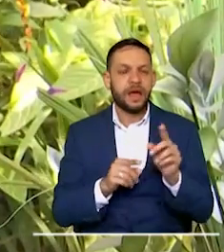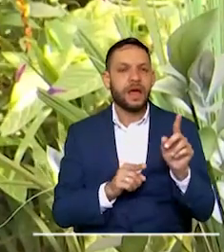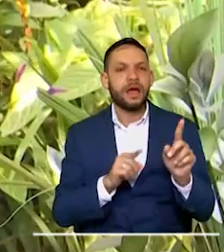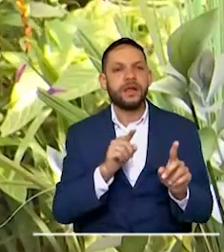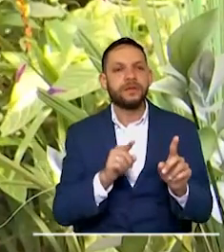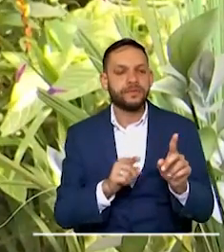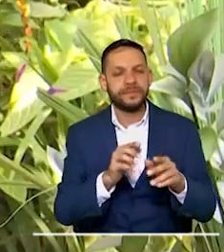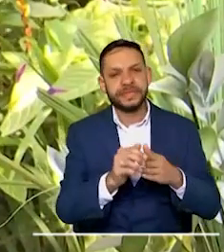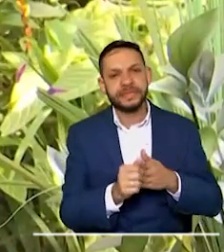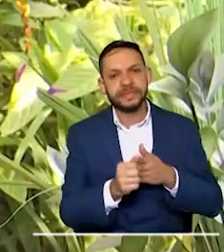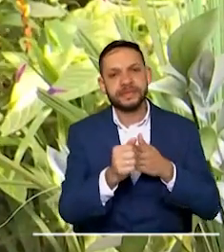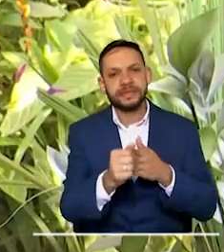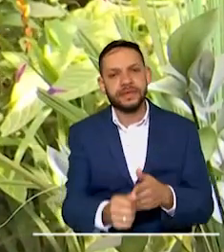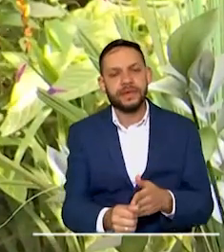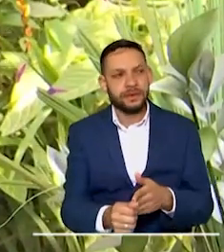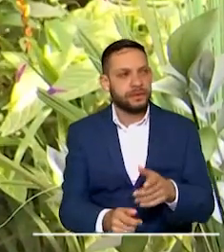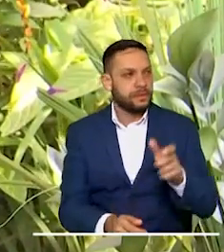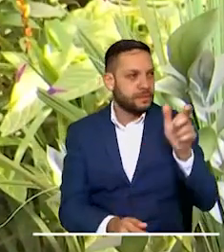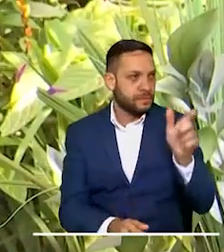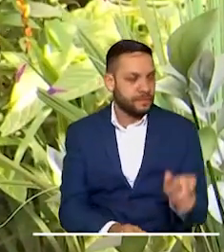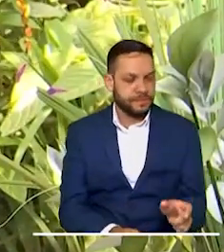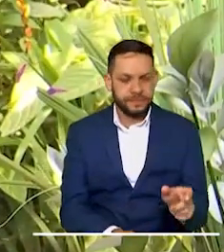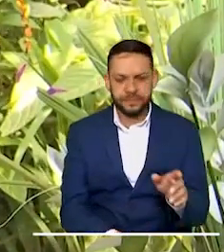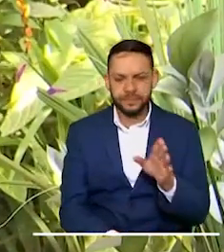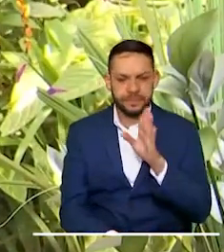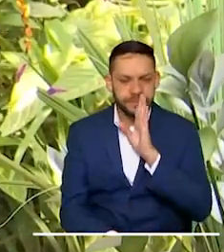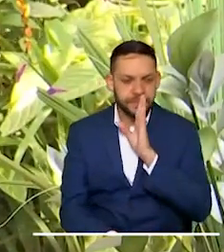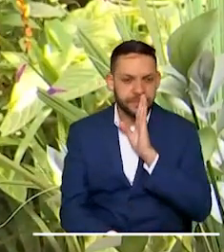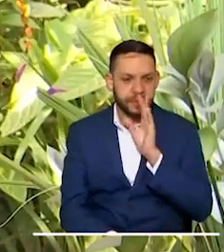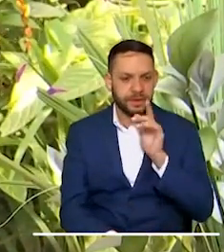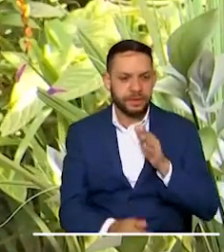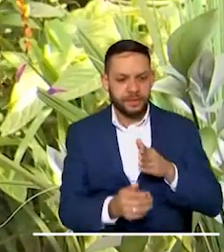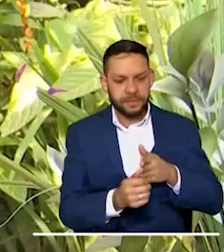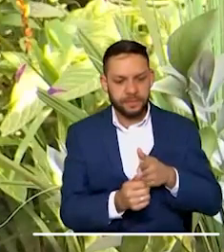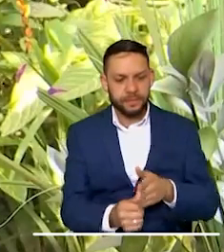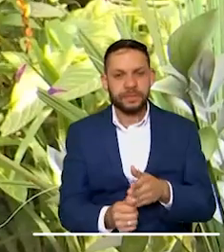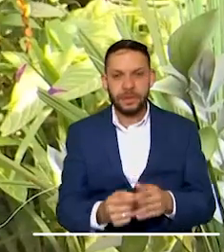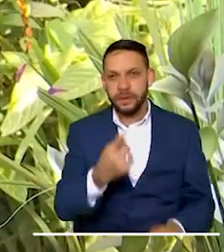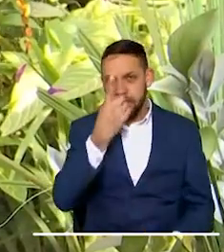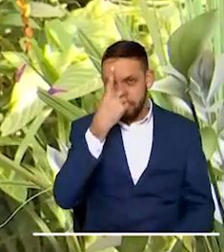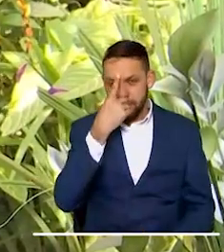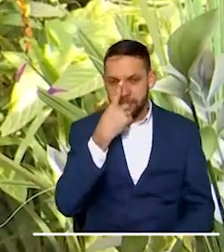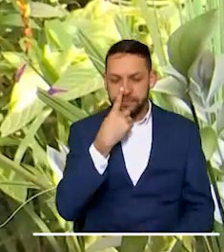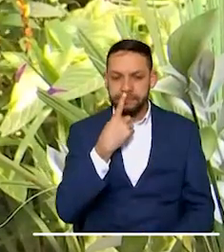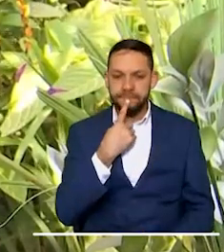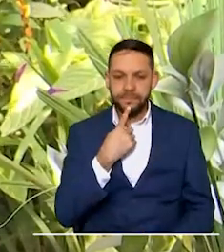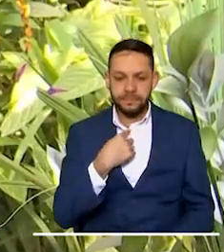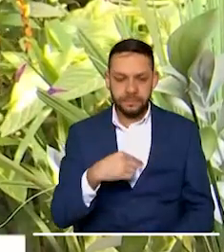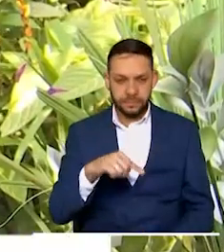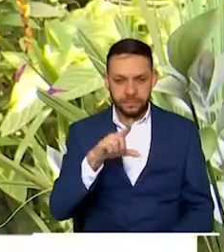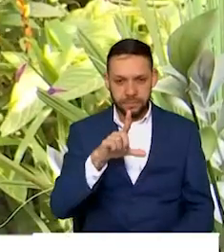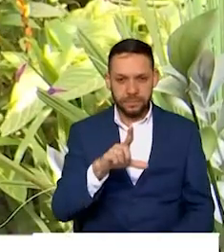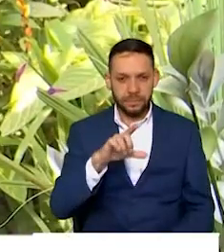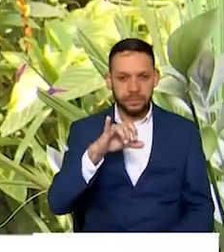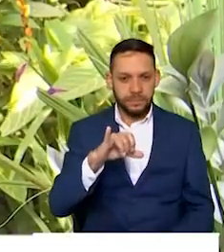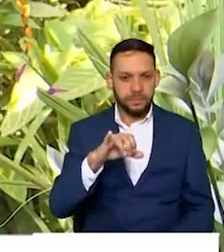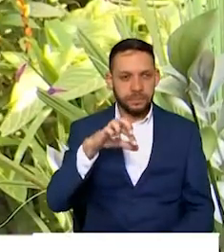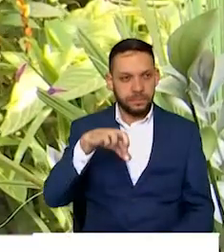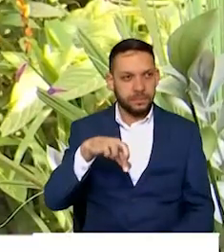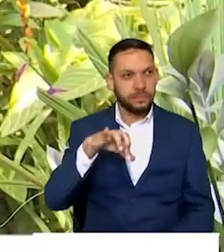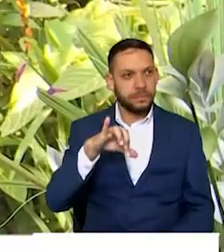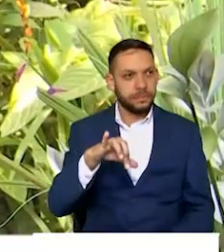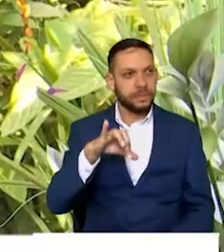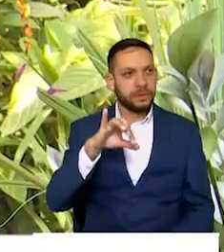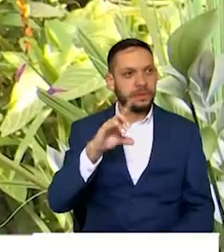que dirigirlos. Un ejemplo muy específico es para un perfil lipídico, que son exámenes de todas